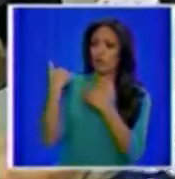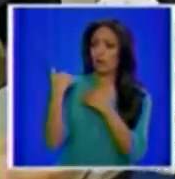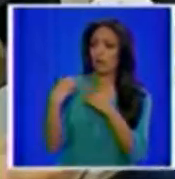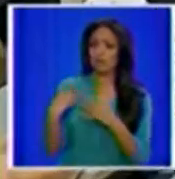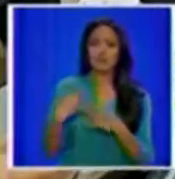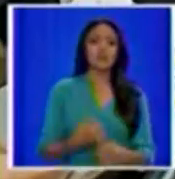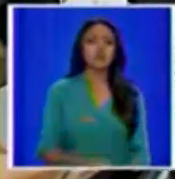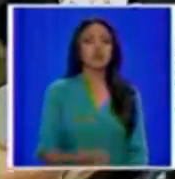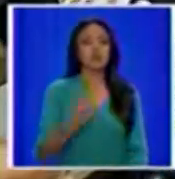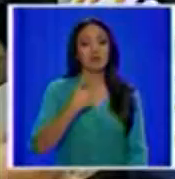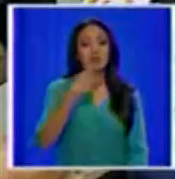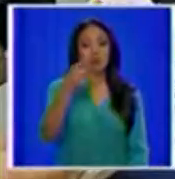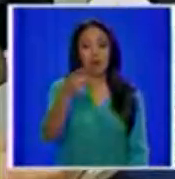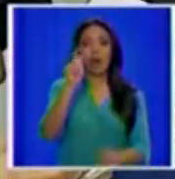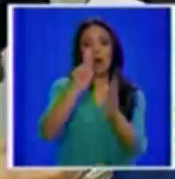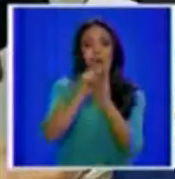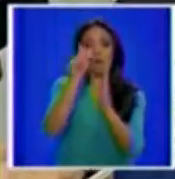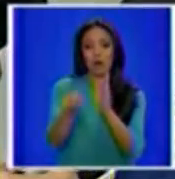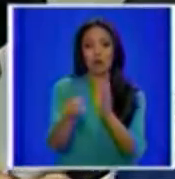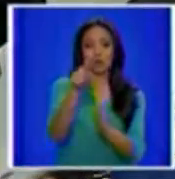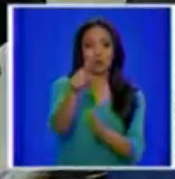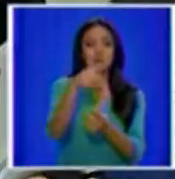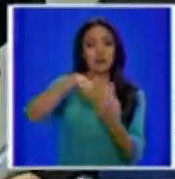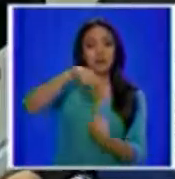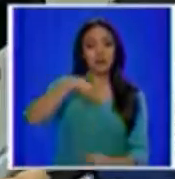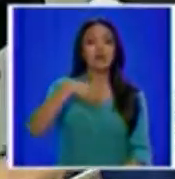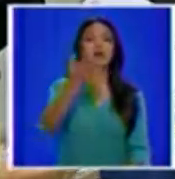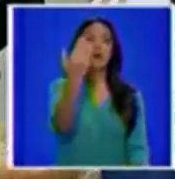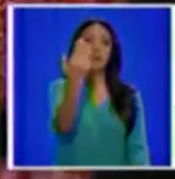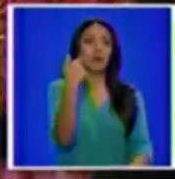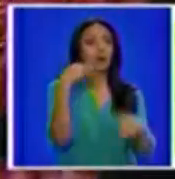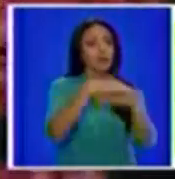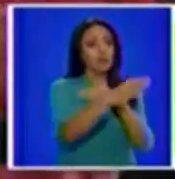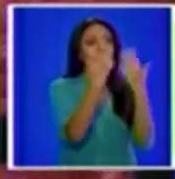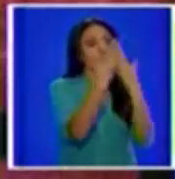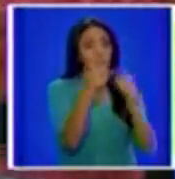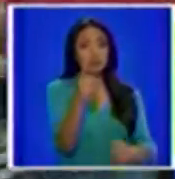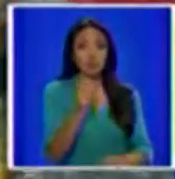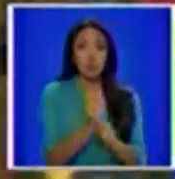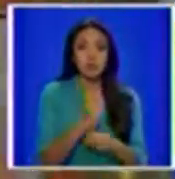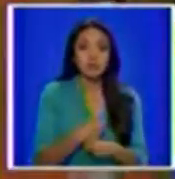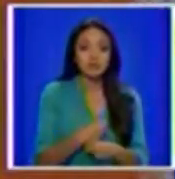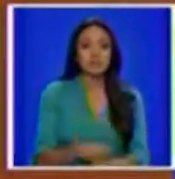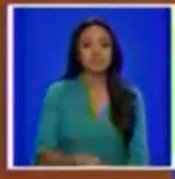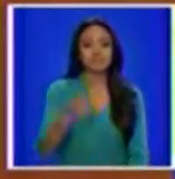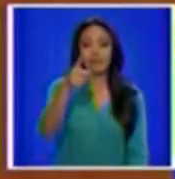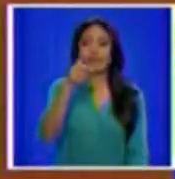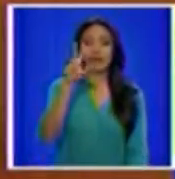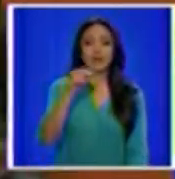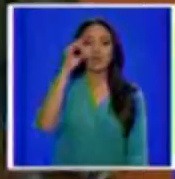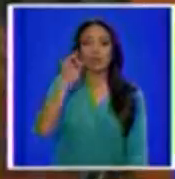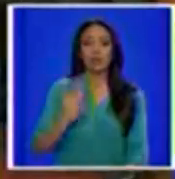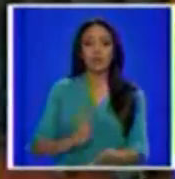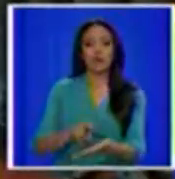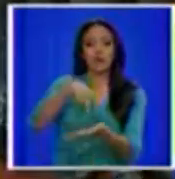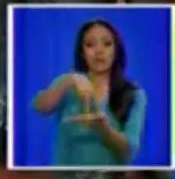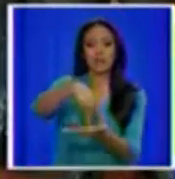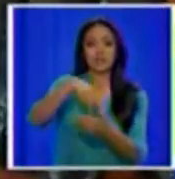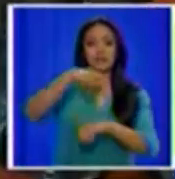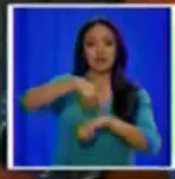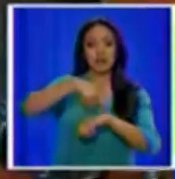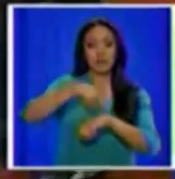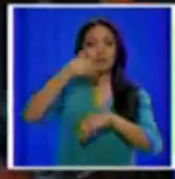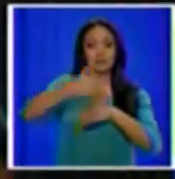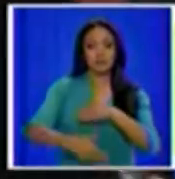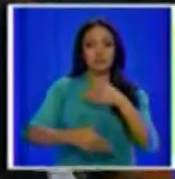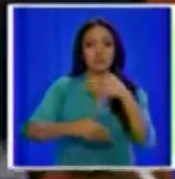como abogado y usted como persona, si le dicen venga para meterle a la cárcel, ¿usted lo haría? Espín incumplió la medida alternativa de presentación periódica